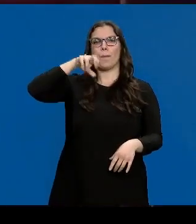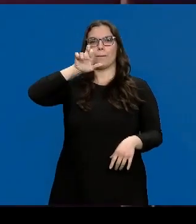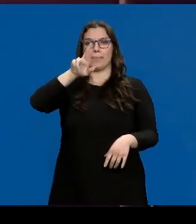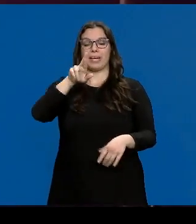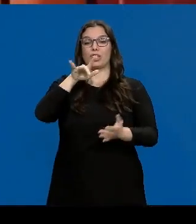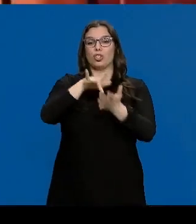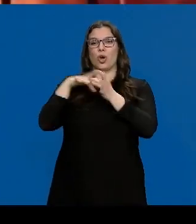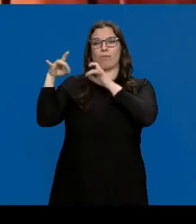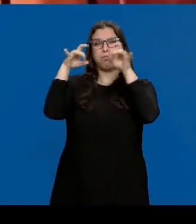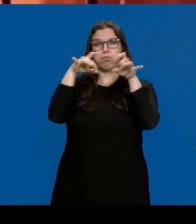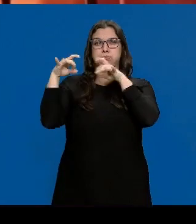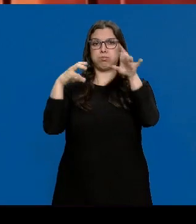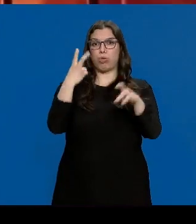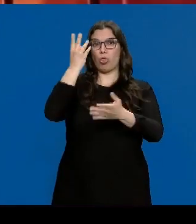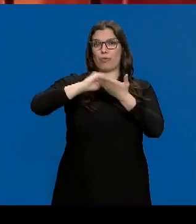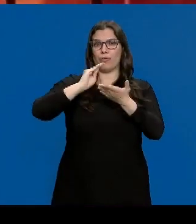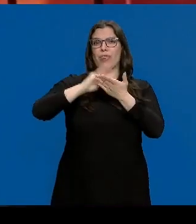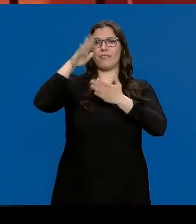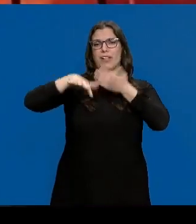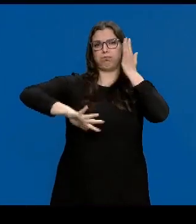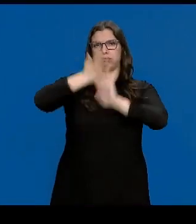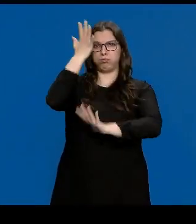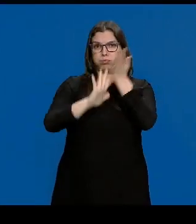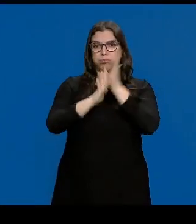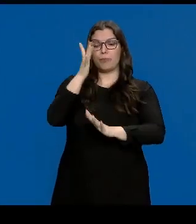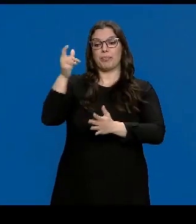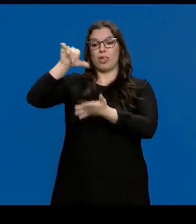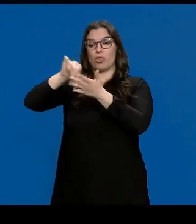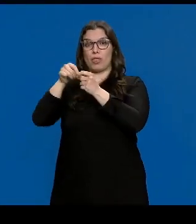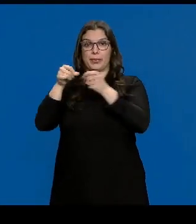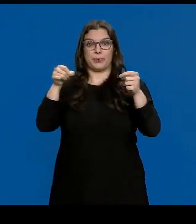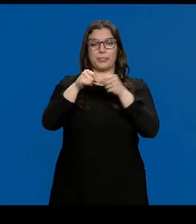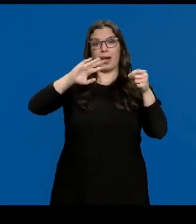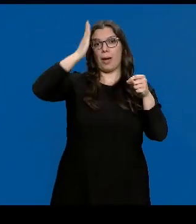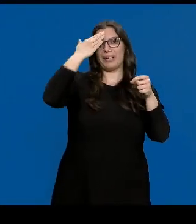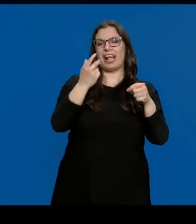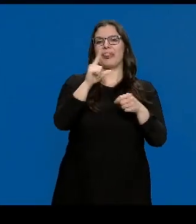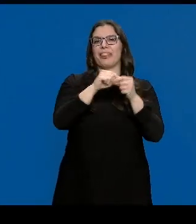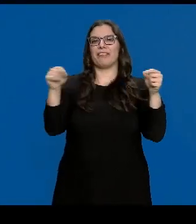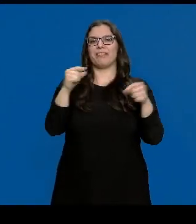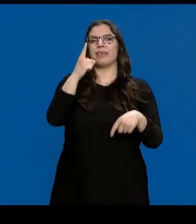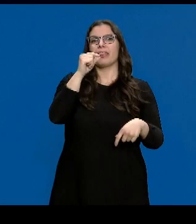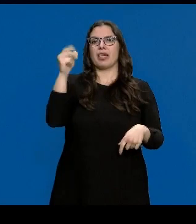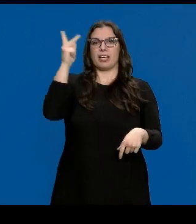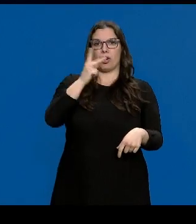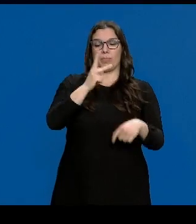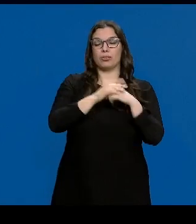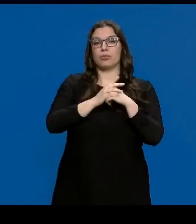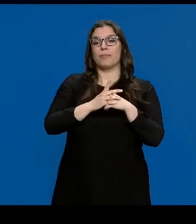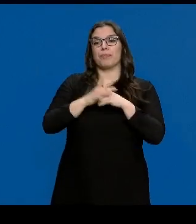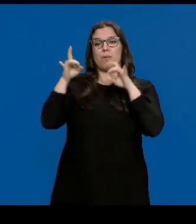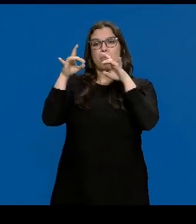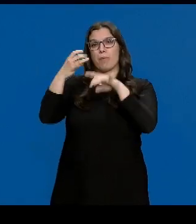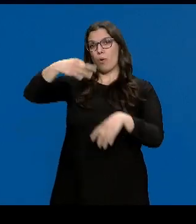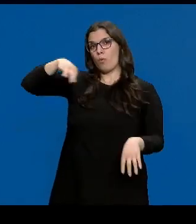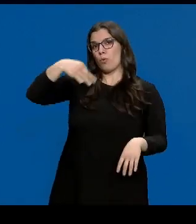de 2 ataques aéreos. Esta ciudad se encuentra a poco más de 100 kilómetros de la capital, de Kiev. Pero no ha sido el único ataque de las